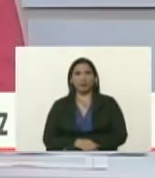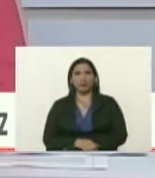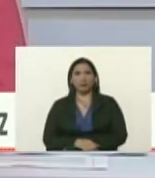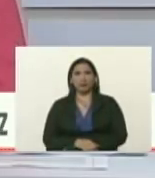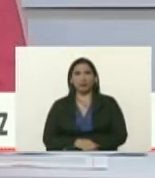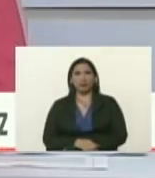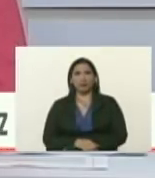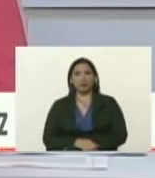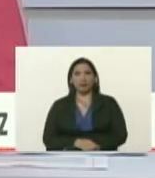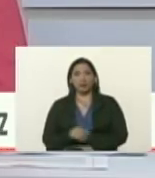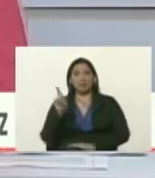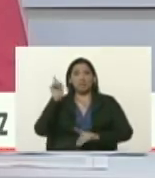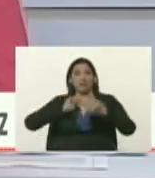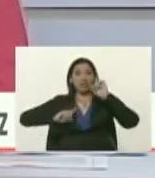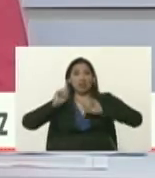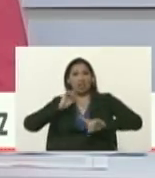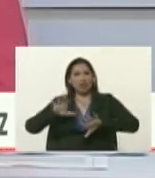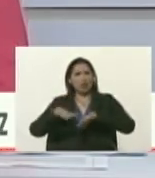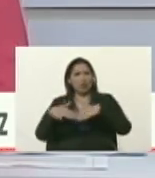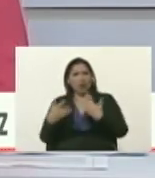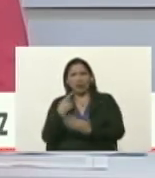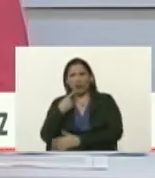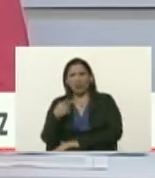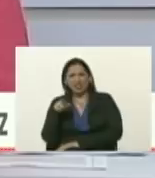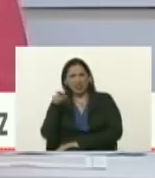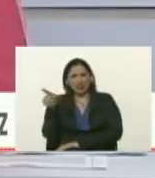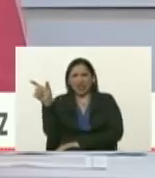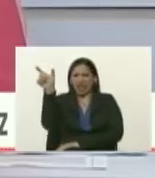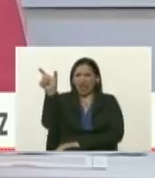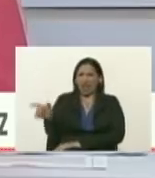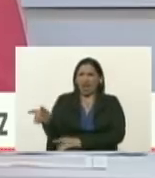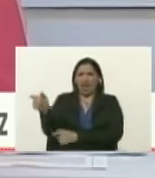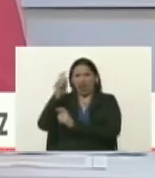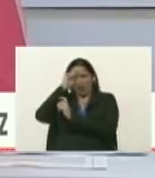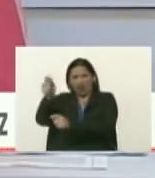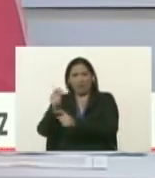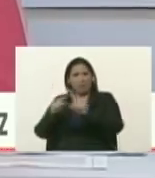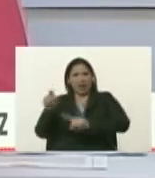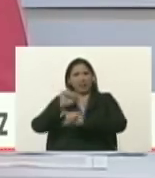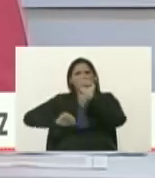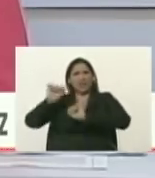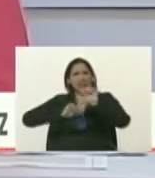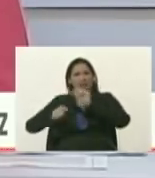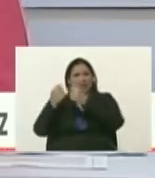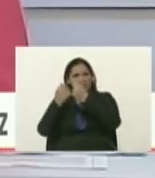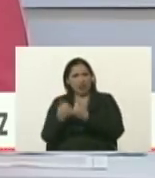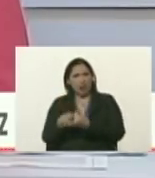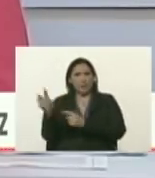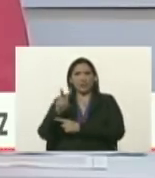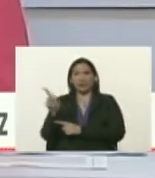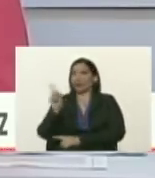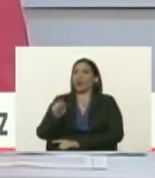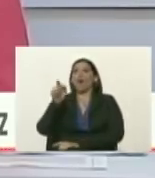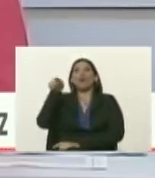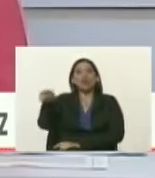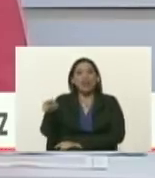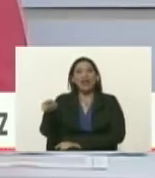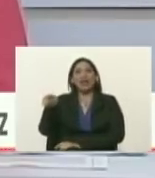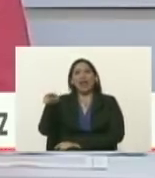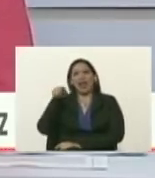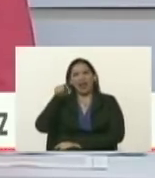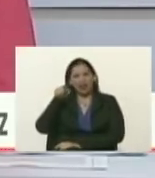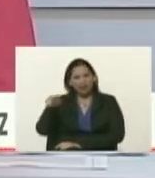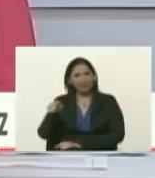Está mintiendo cuando dice que usted está allí para defender a los activos de Venezuela. No, usted está allí para robarse